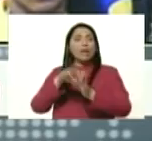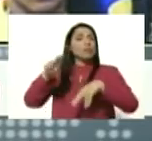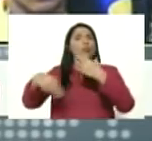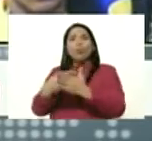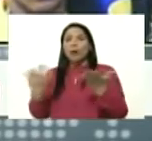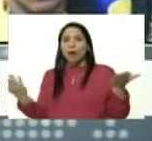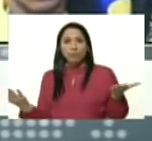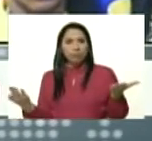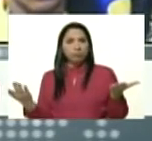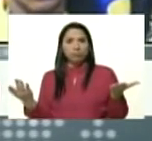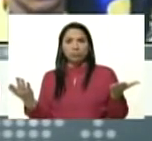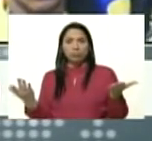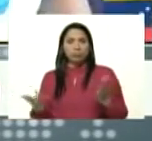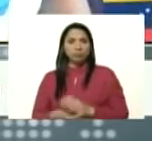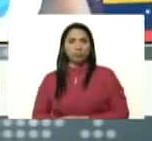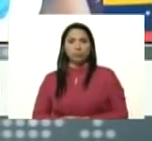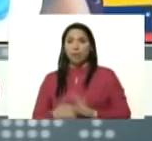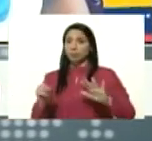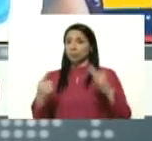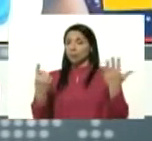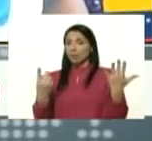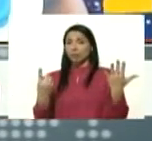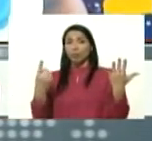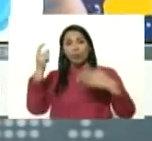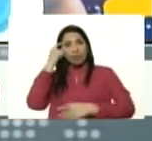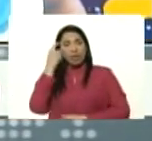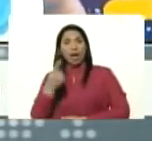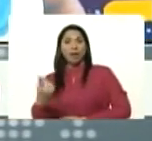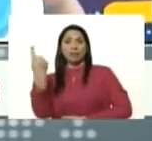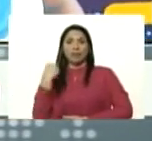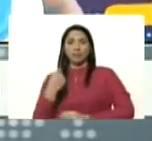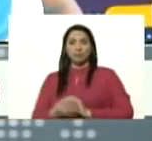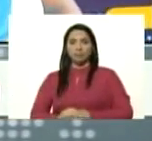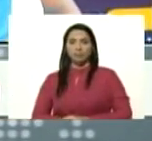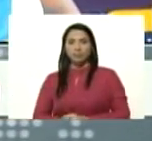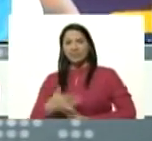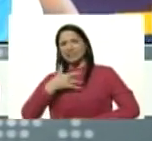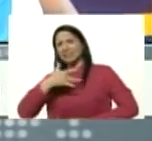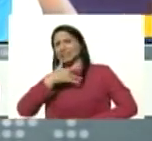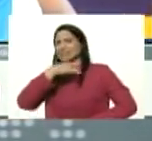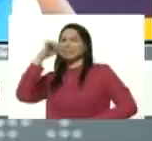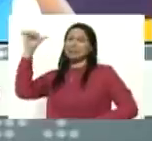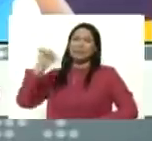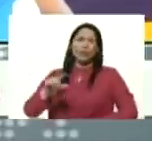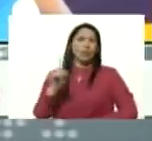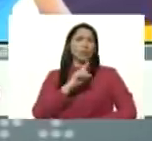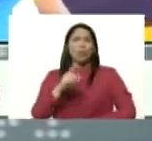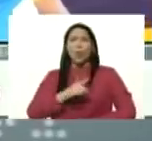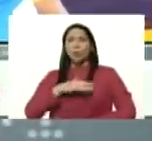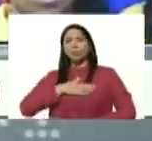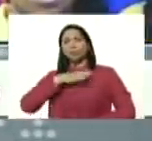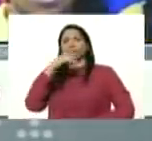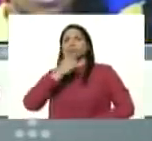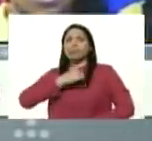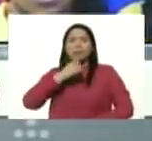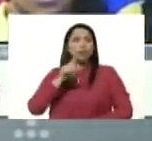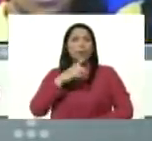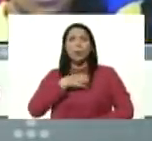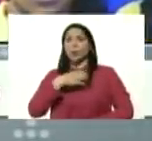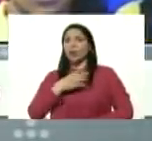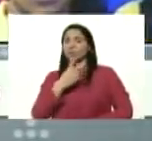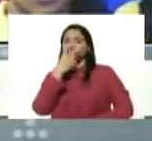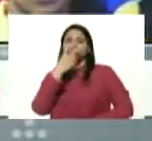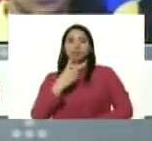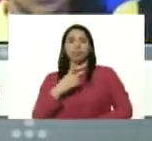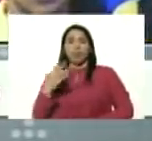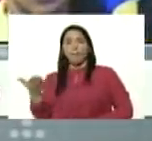nunca. Al sexto día, ayer, se sentía muy mal, no aguantaba, no podía respirar